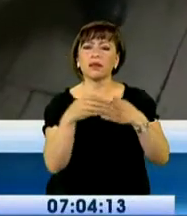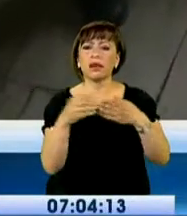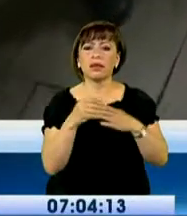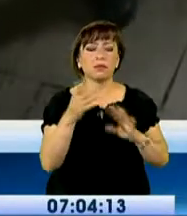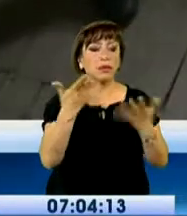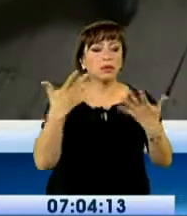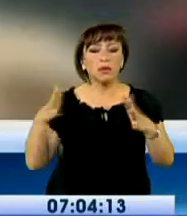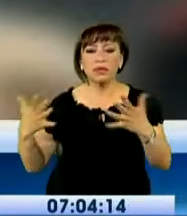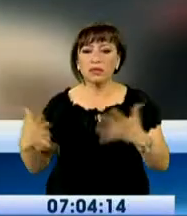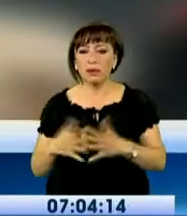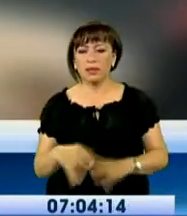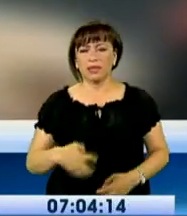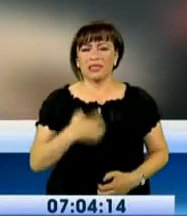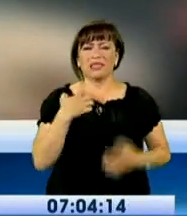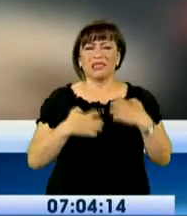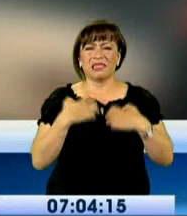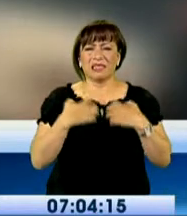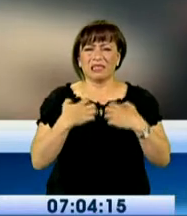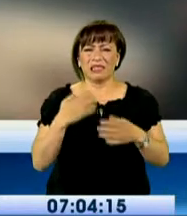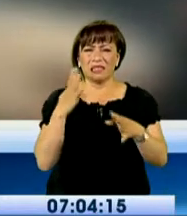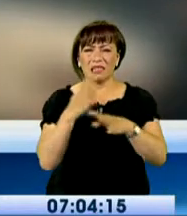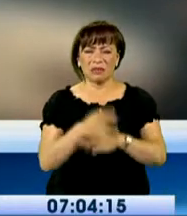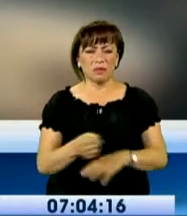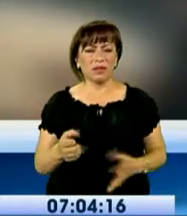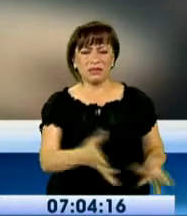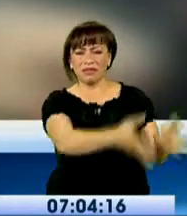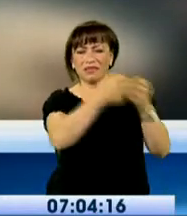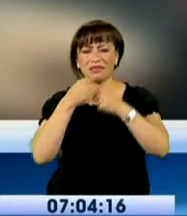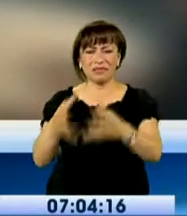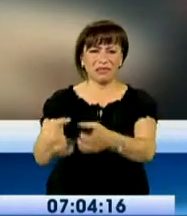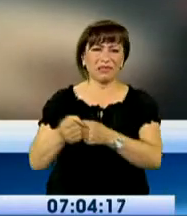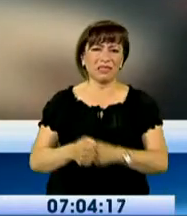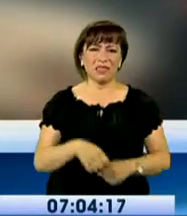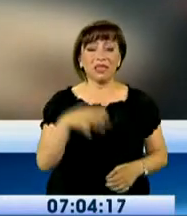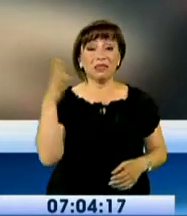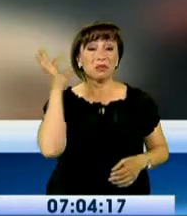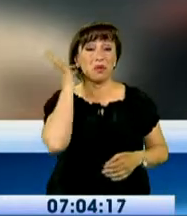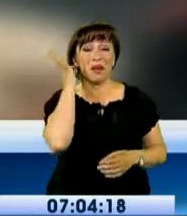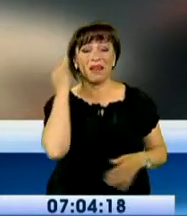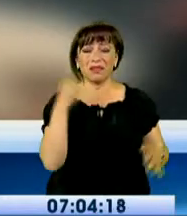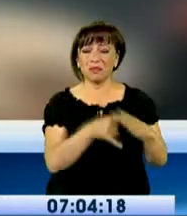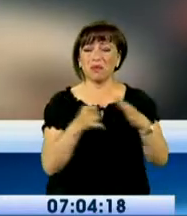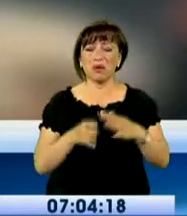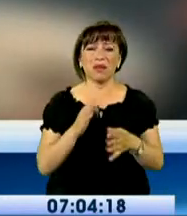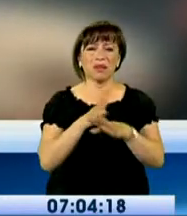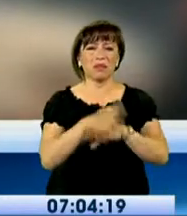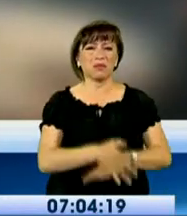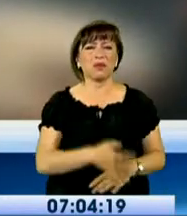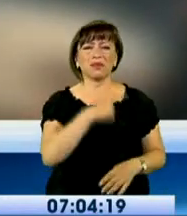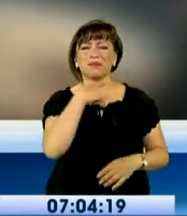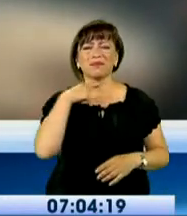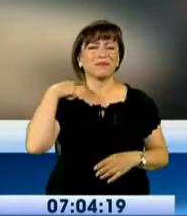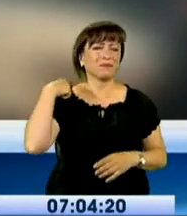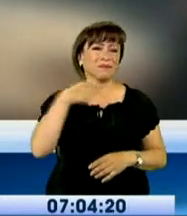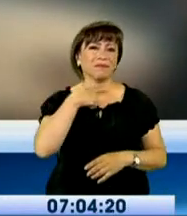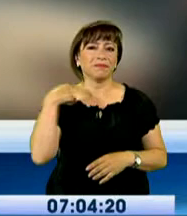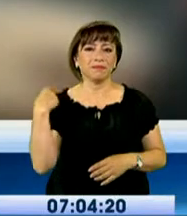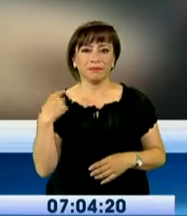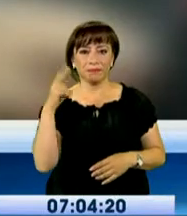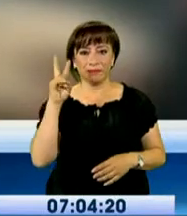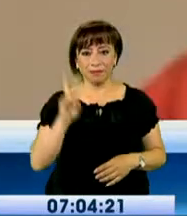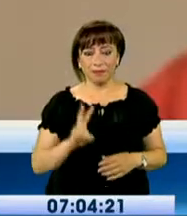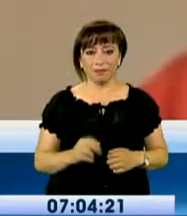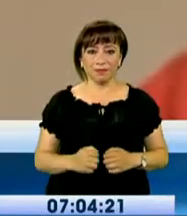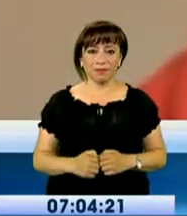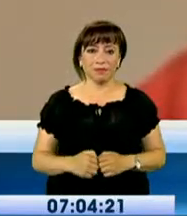sus víctimas. Nada, que un nieto de ella está andando en mal camino y por ese problema es que vienen a hacer